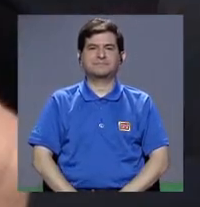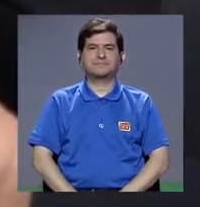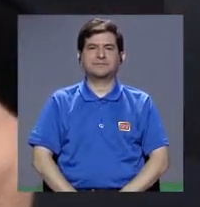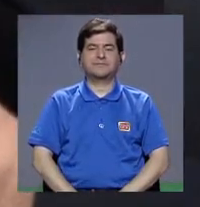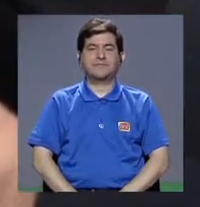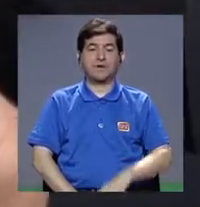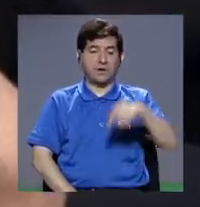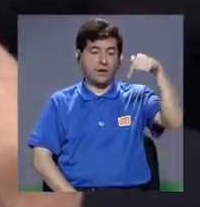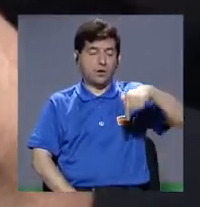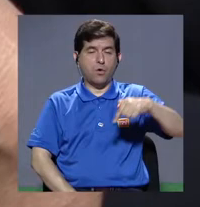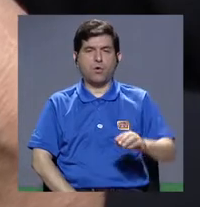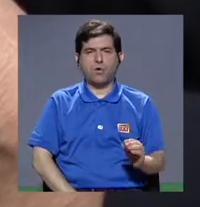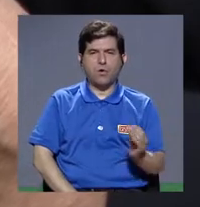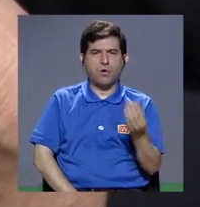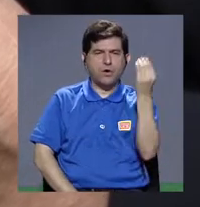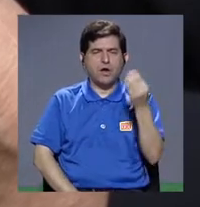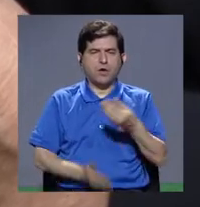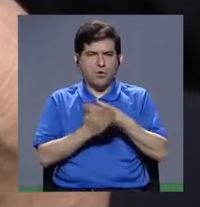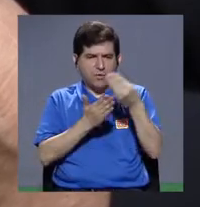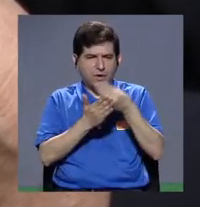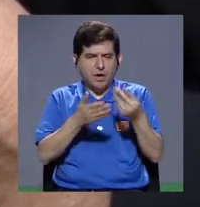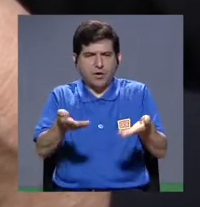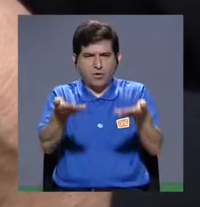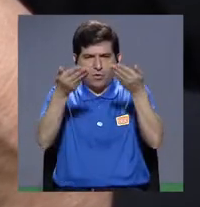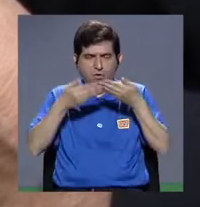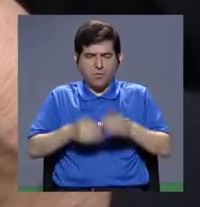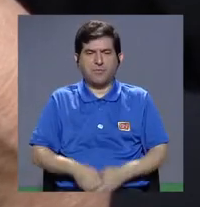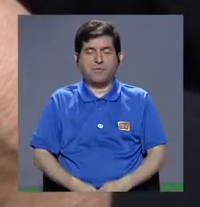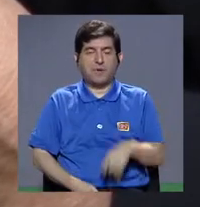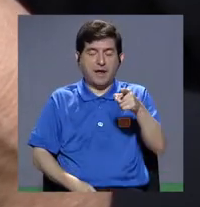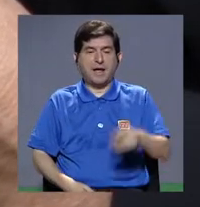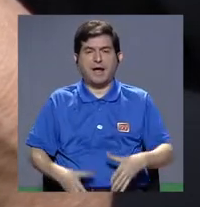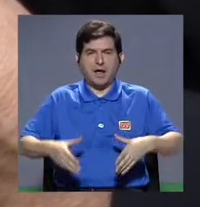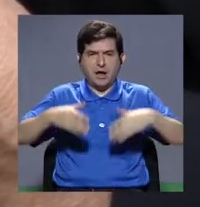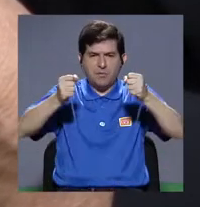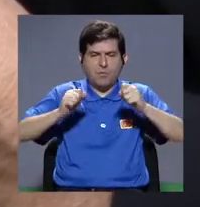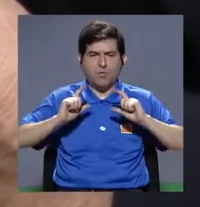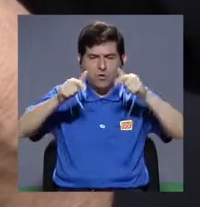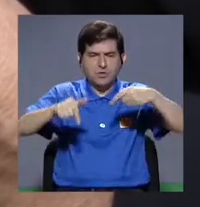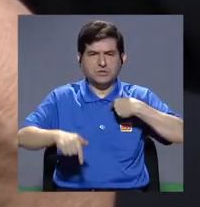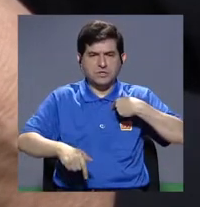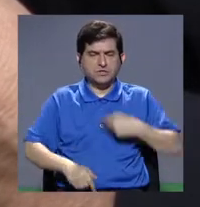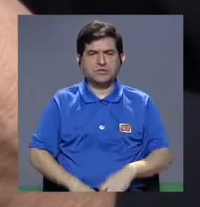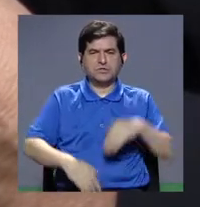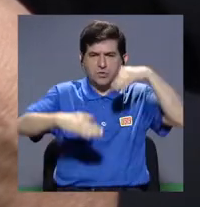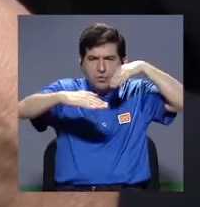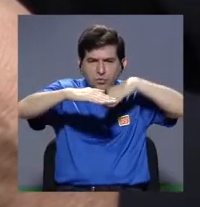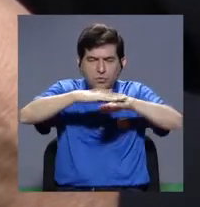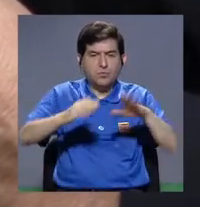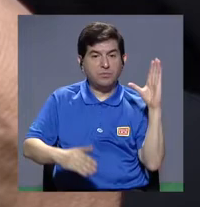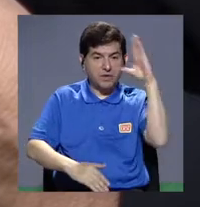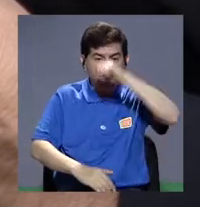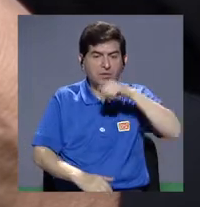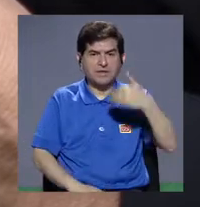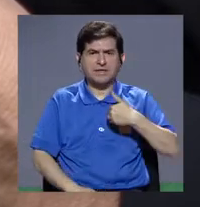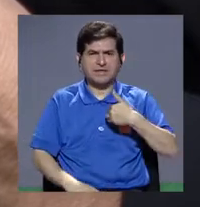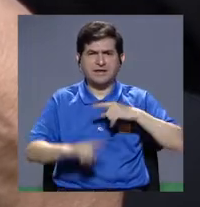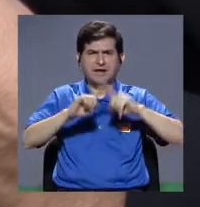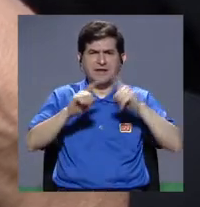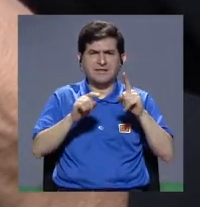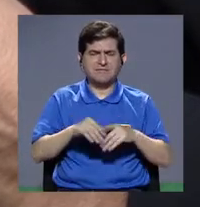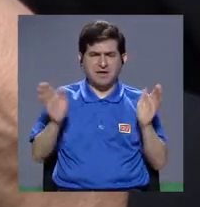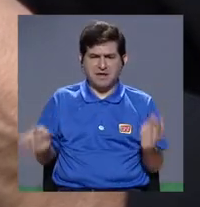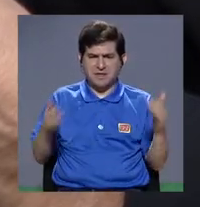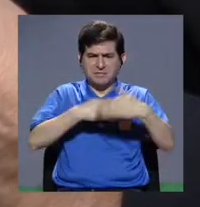hoy el muchacho que trae las compras trajo bolsas de basura y cuando fui a ponerlas en la gaveta descubrí que tenía varios paquetes